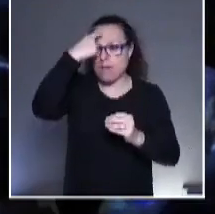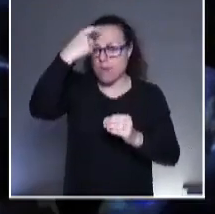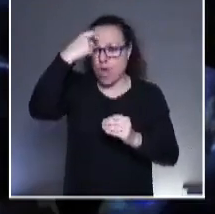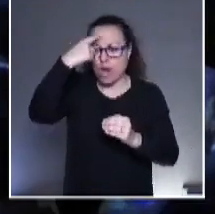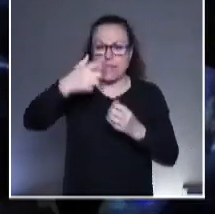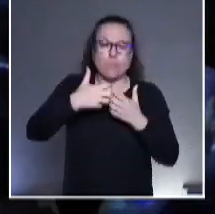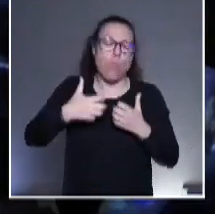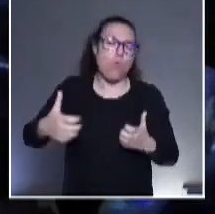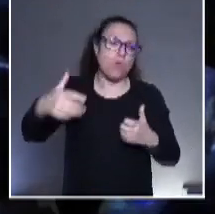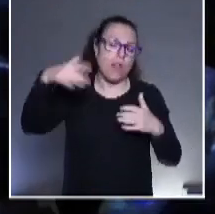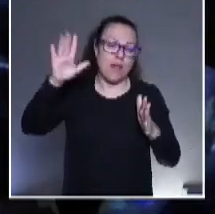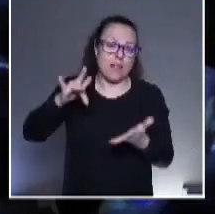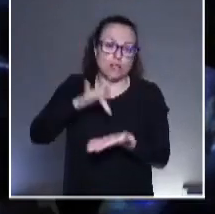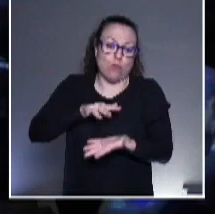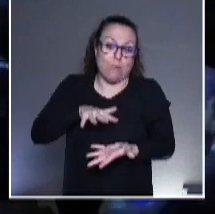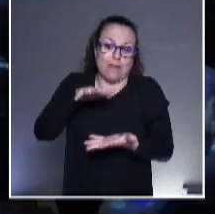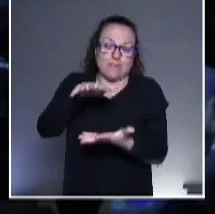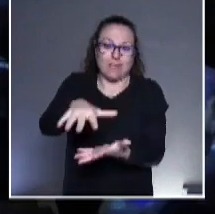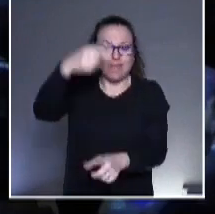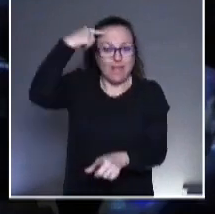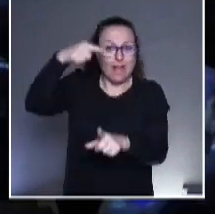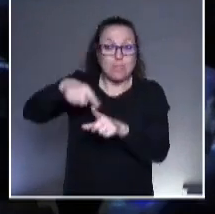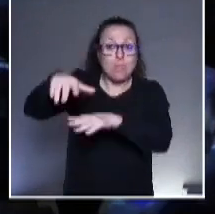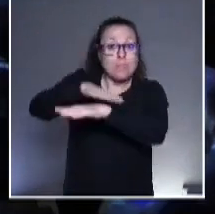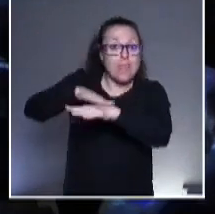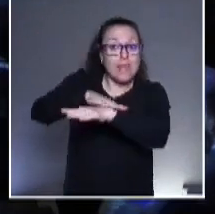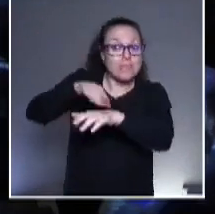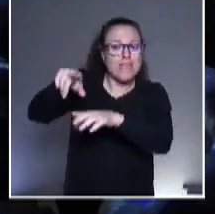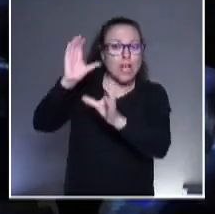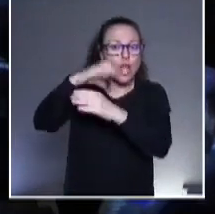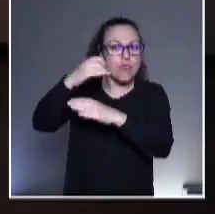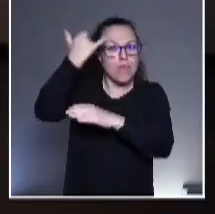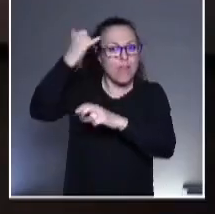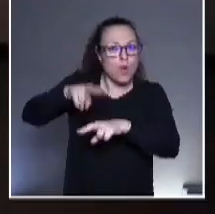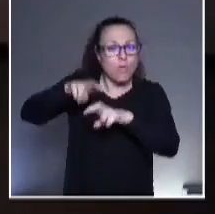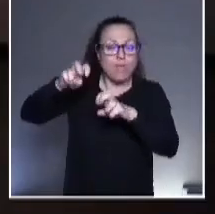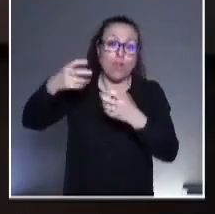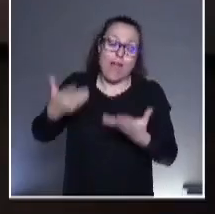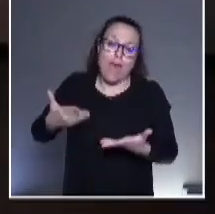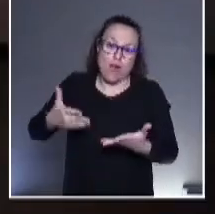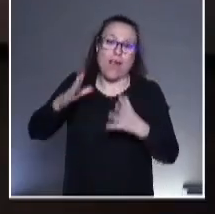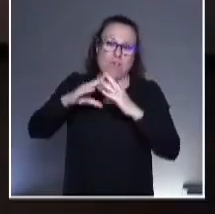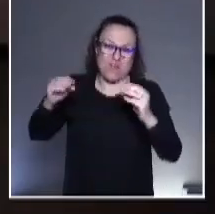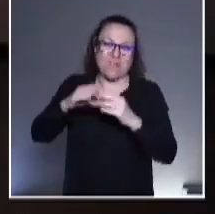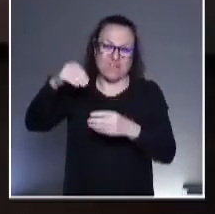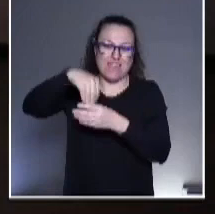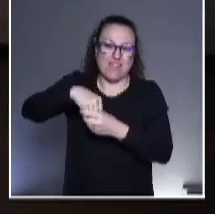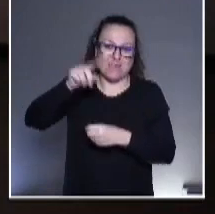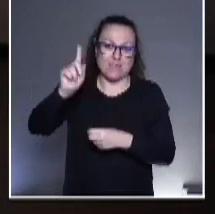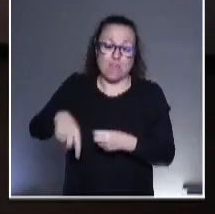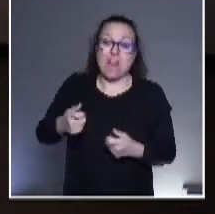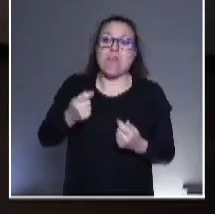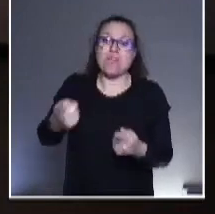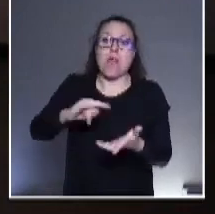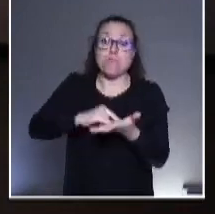largas y prolijas que hay que presentar para intentar que el Ministerio de Ciencia e Innovación y ahora de nuevo Universidades conceda